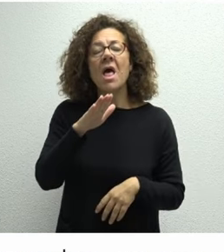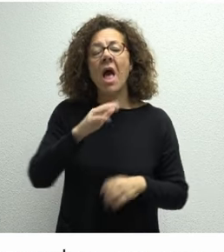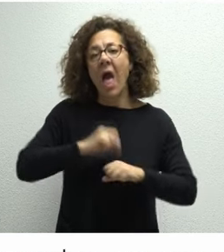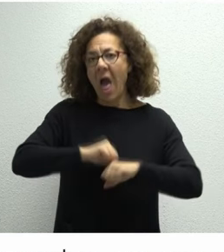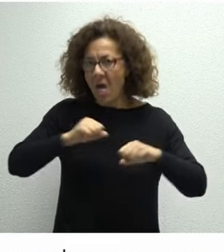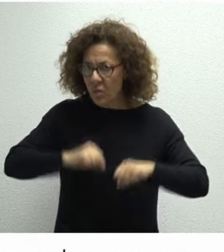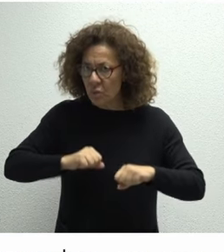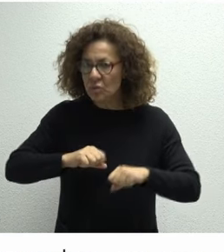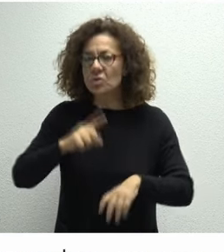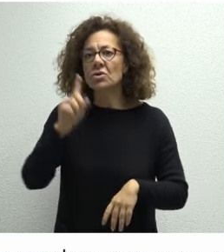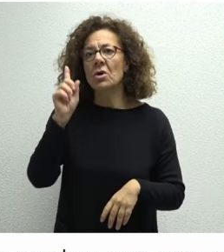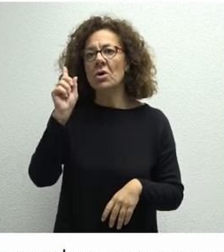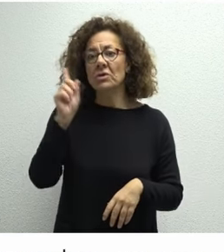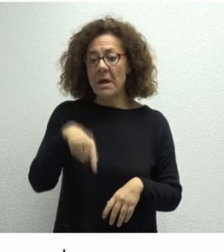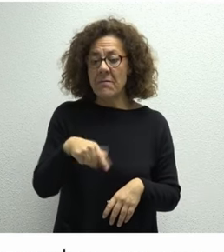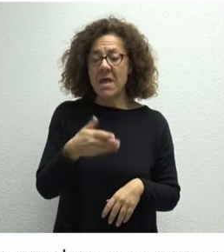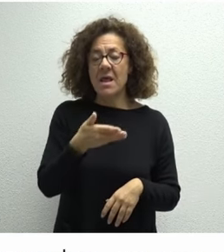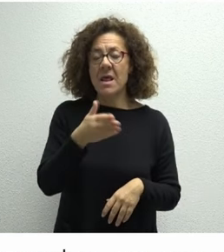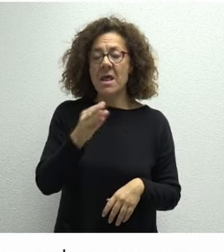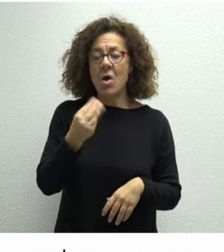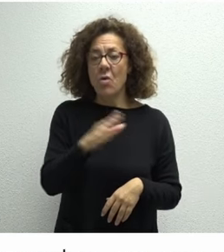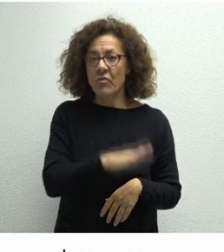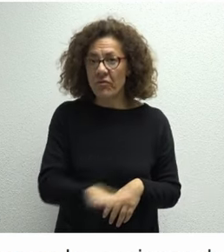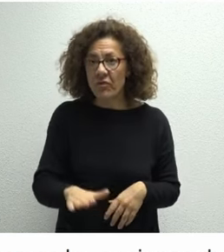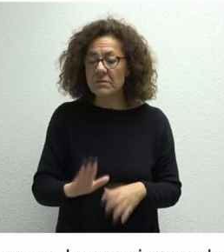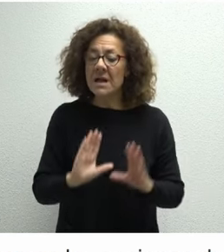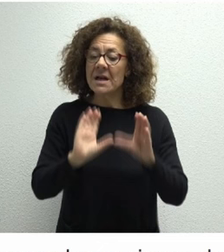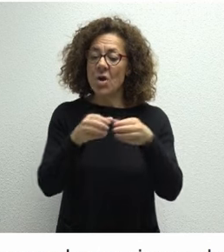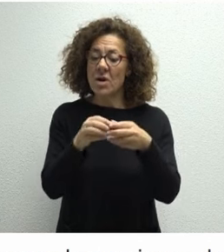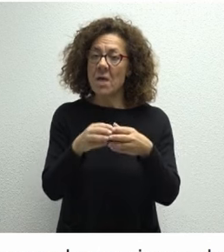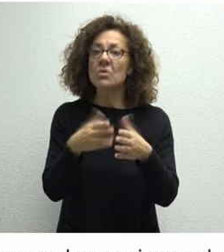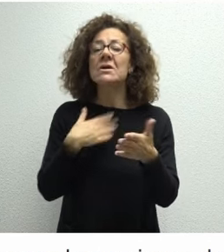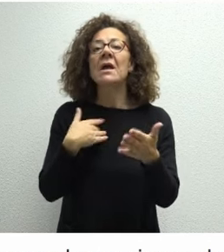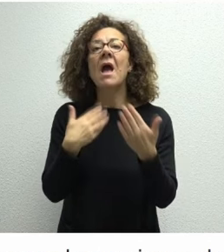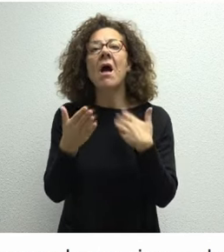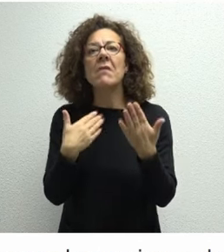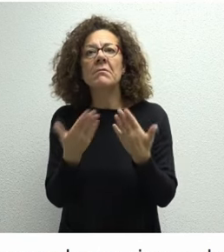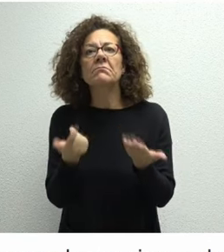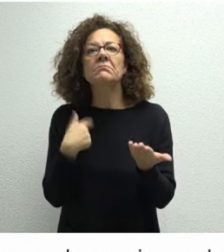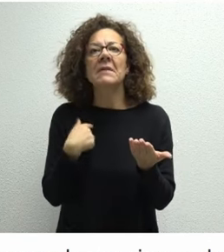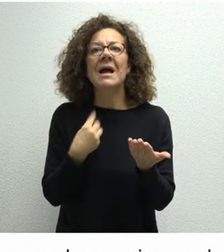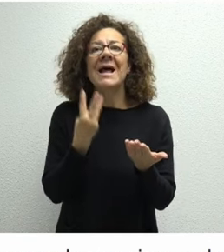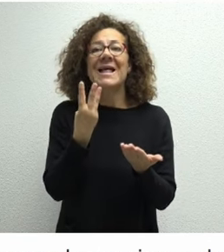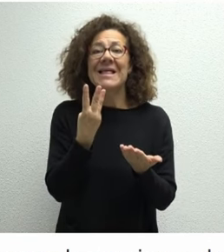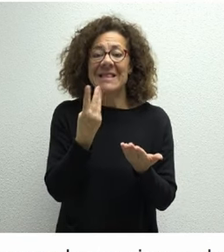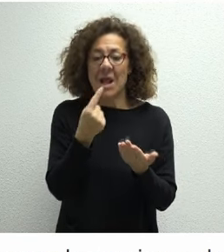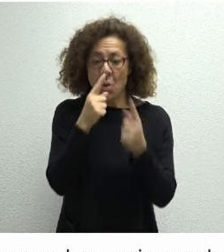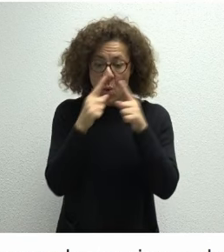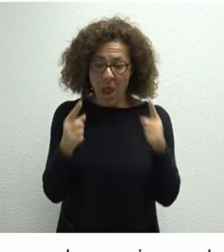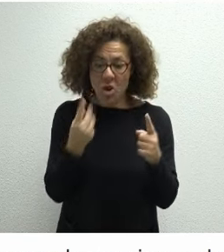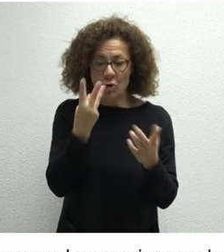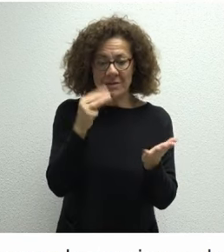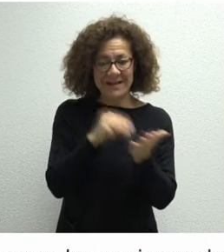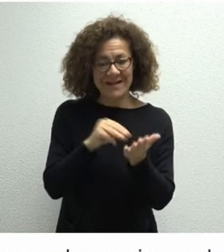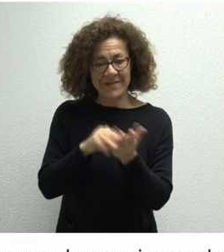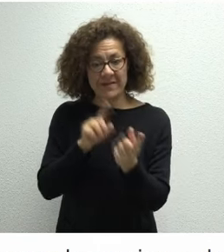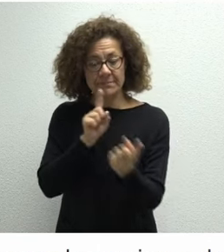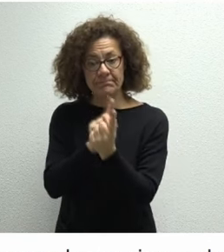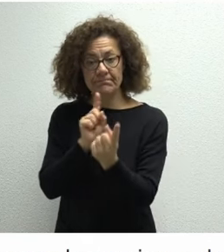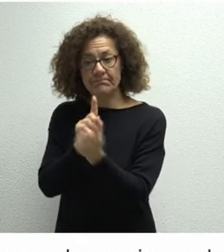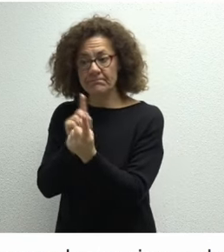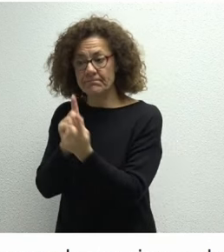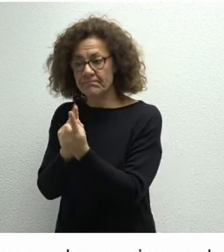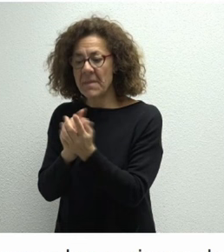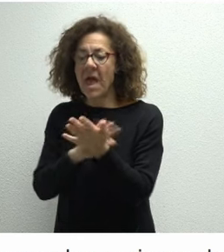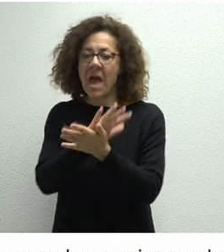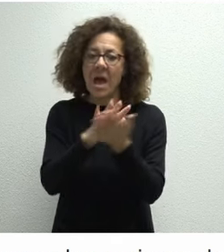juvenil nos reuníamos con con el equipo y hacíamos Bueno pues tres encuentros al año donde abordamos Pues un